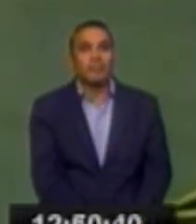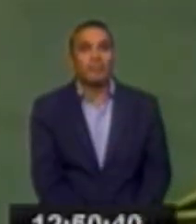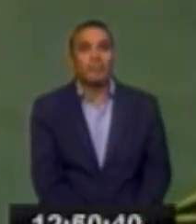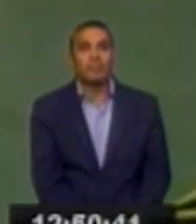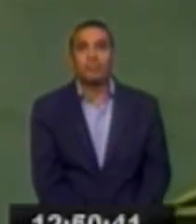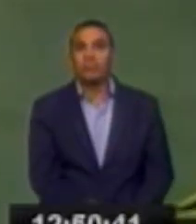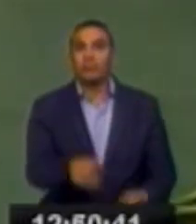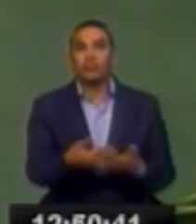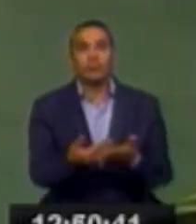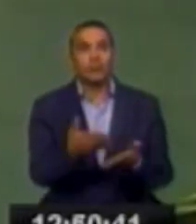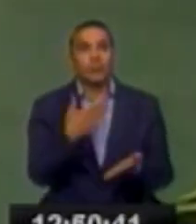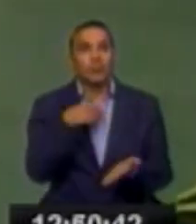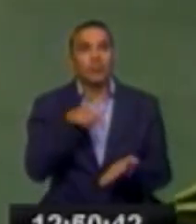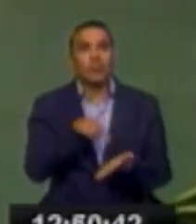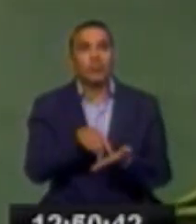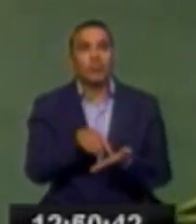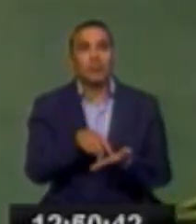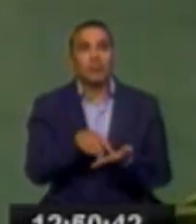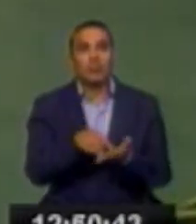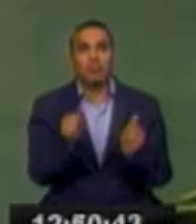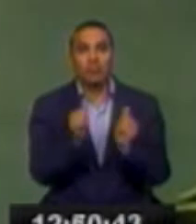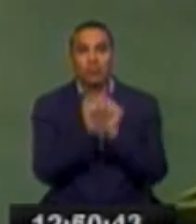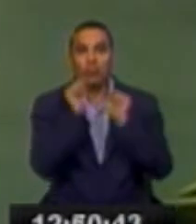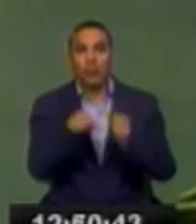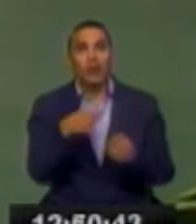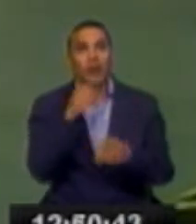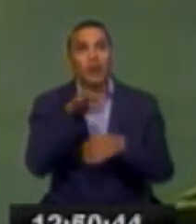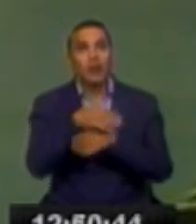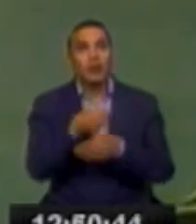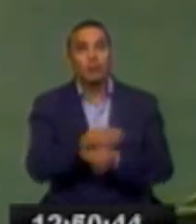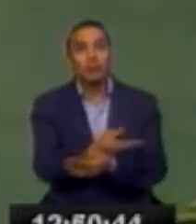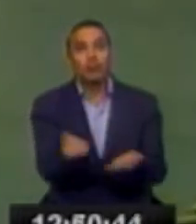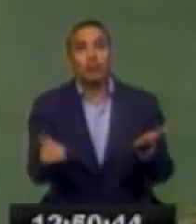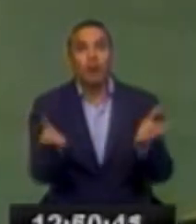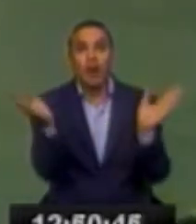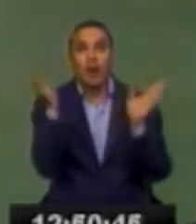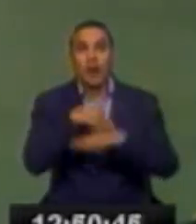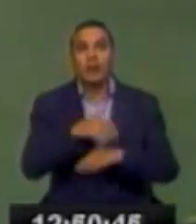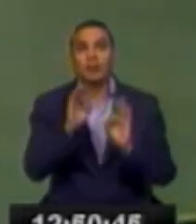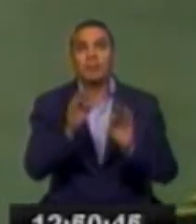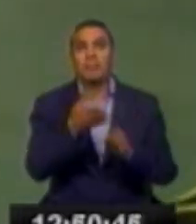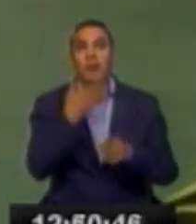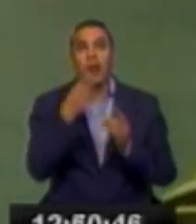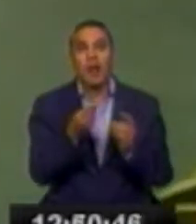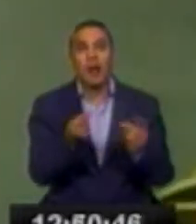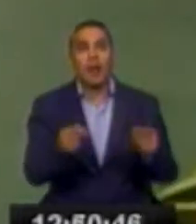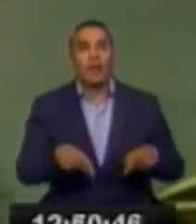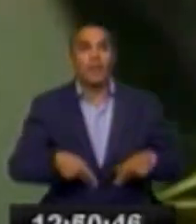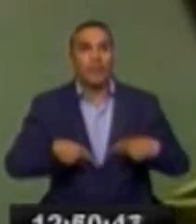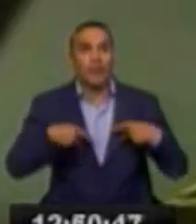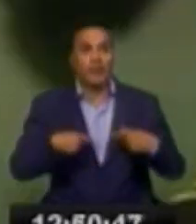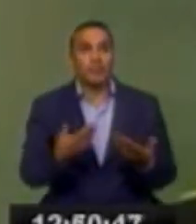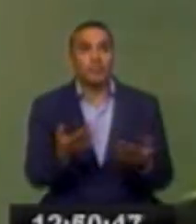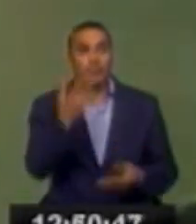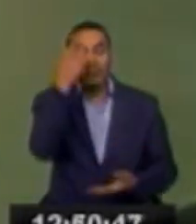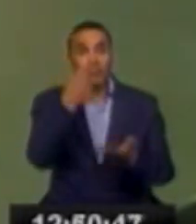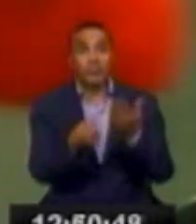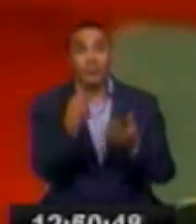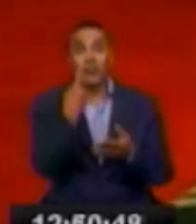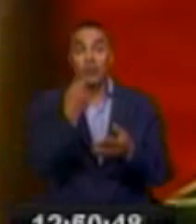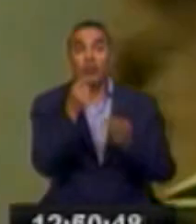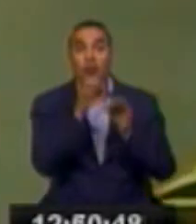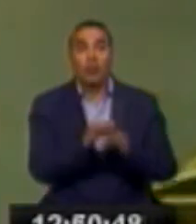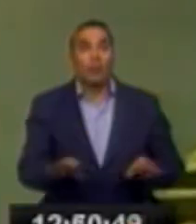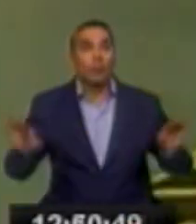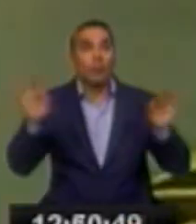y todo va a estar al alcance de sus manos y va a mejorar su calidad de vida, porque son medicamentos indispensables para